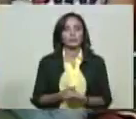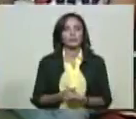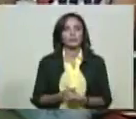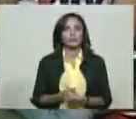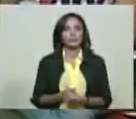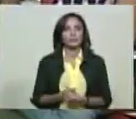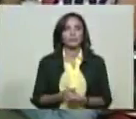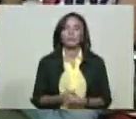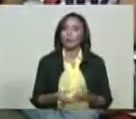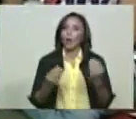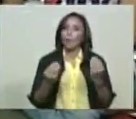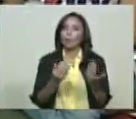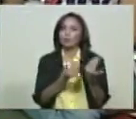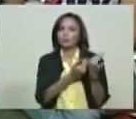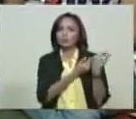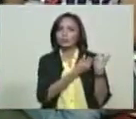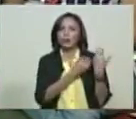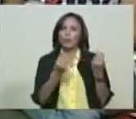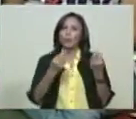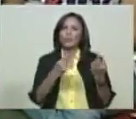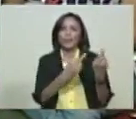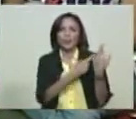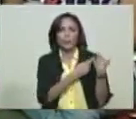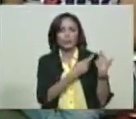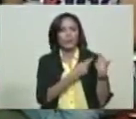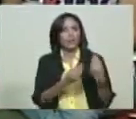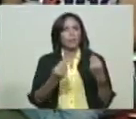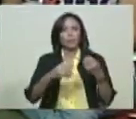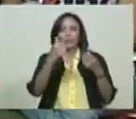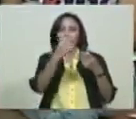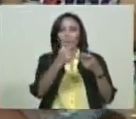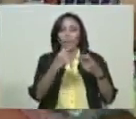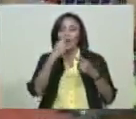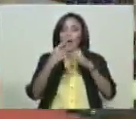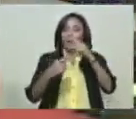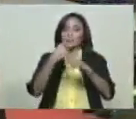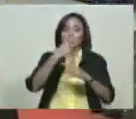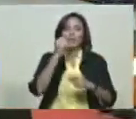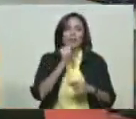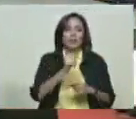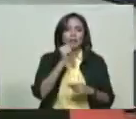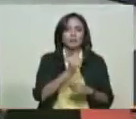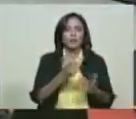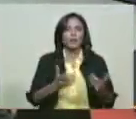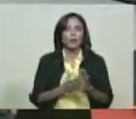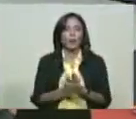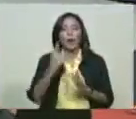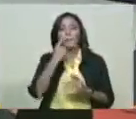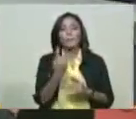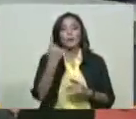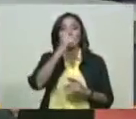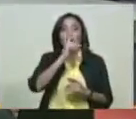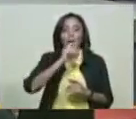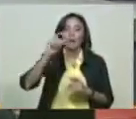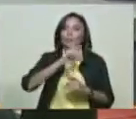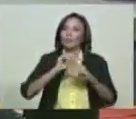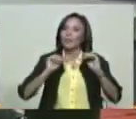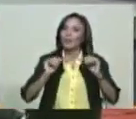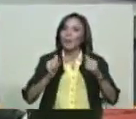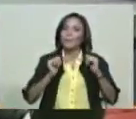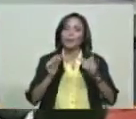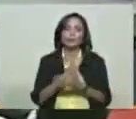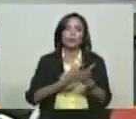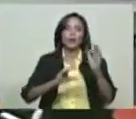tiene muchas tareas la constituyente el próximo sábado se cumple el primer año de la instalación de la asamblea nacional